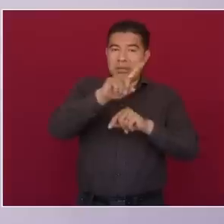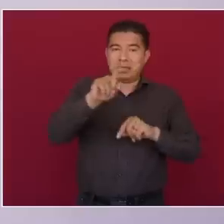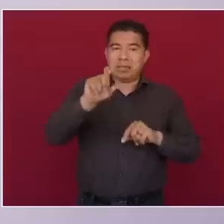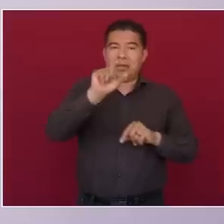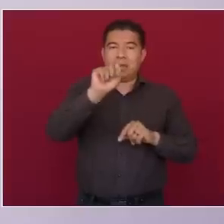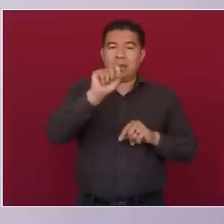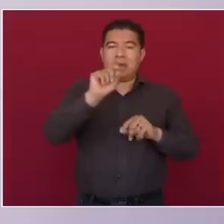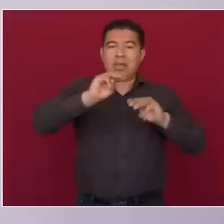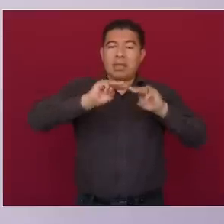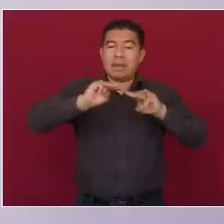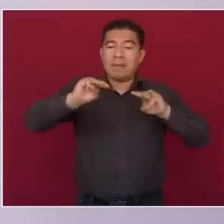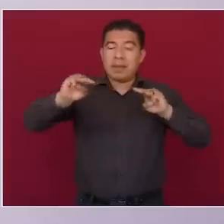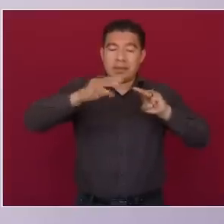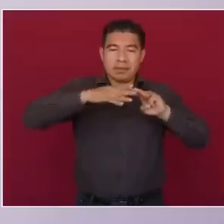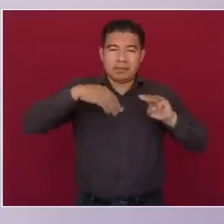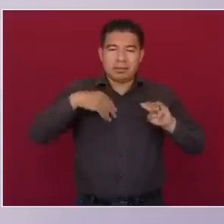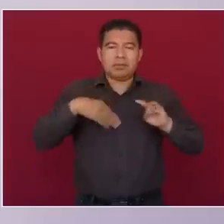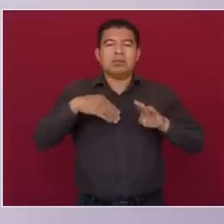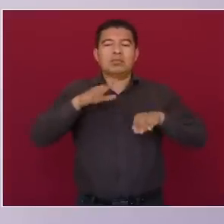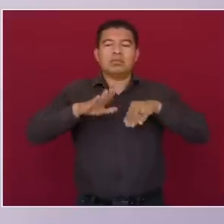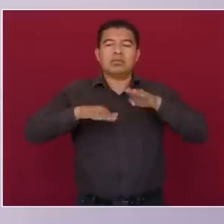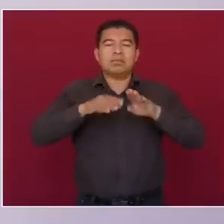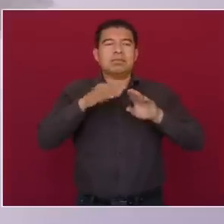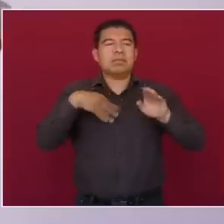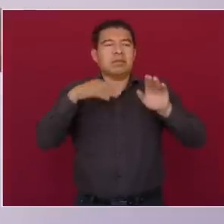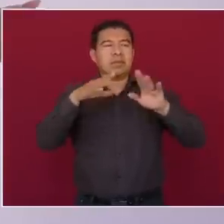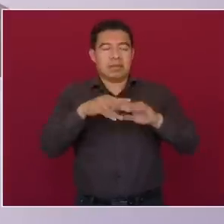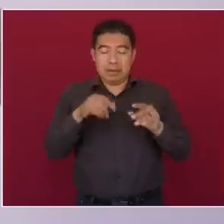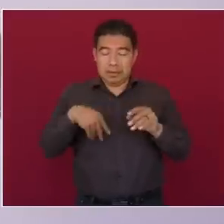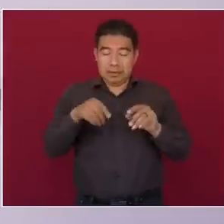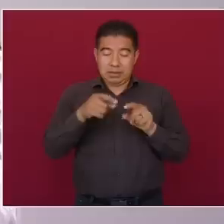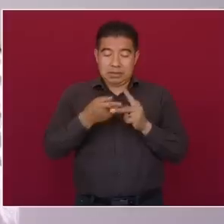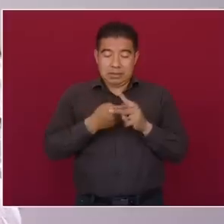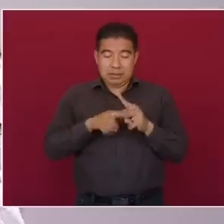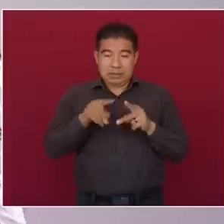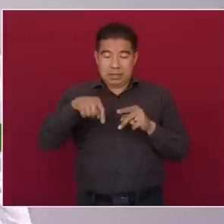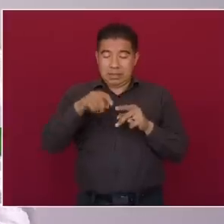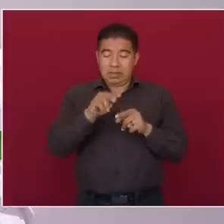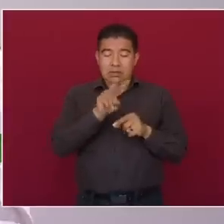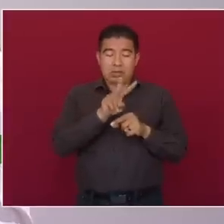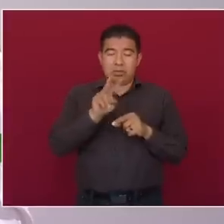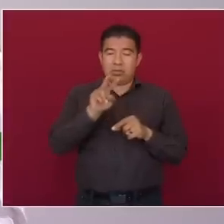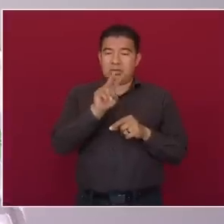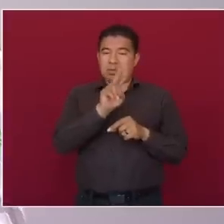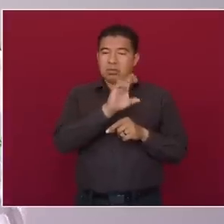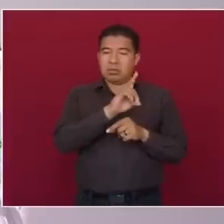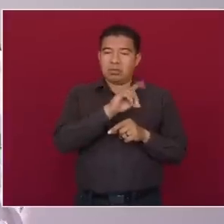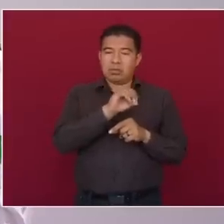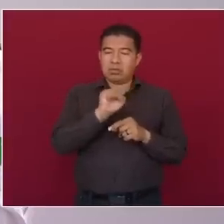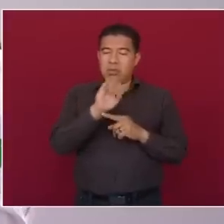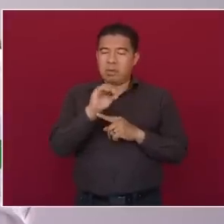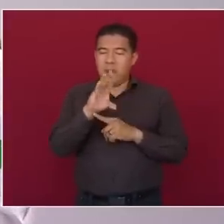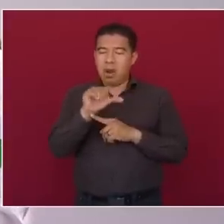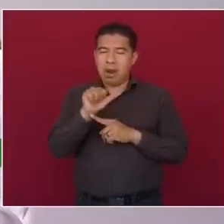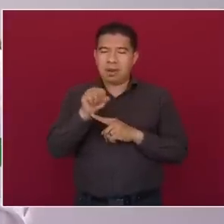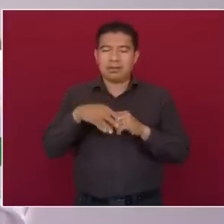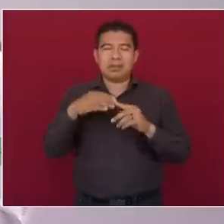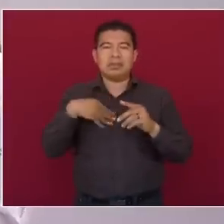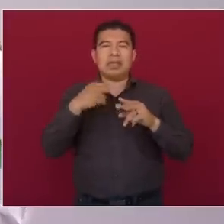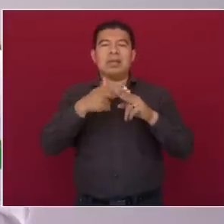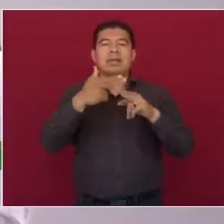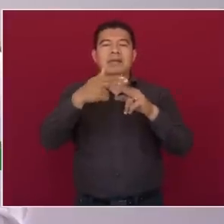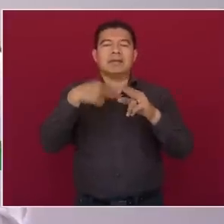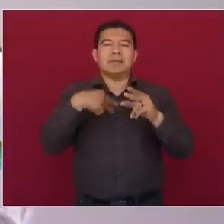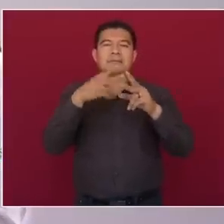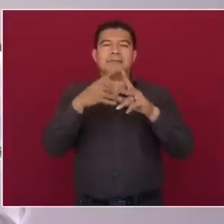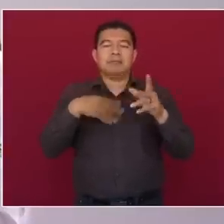muelle de Dos Bocas y el sitio de la refinería, por donde se transportan los grandes equipos que